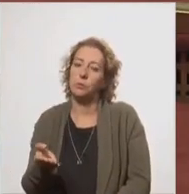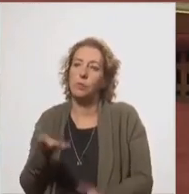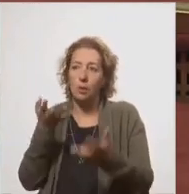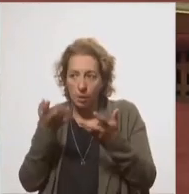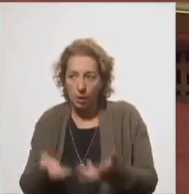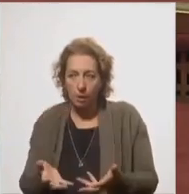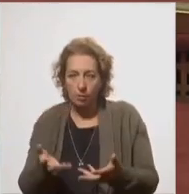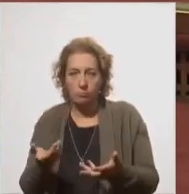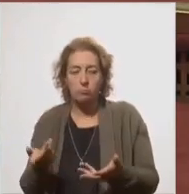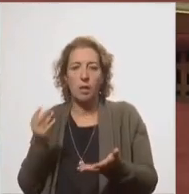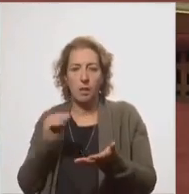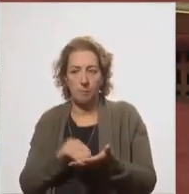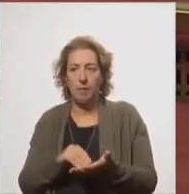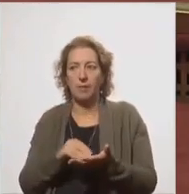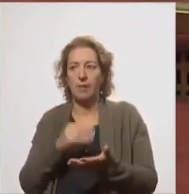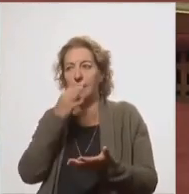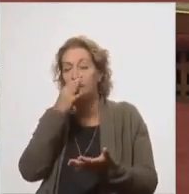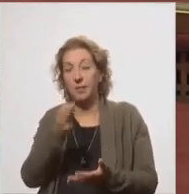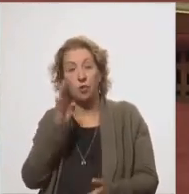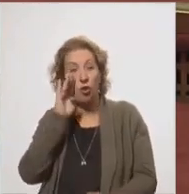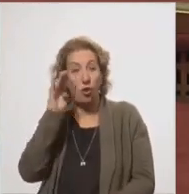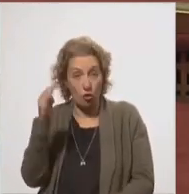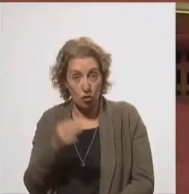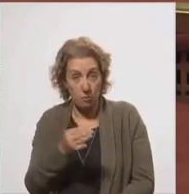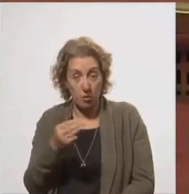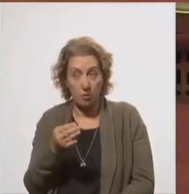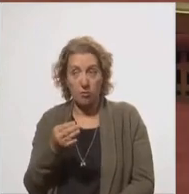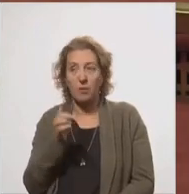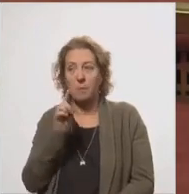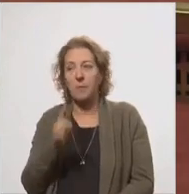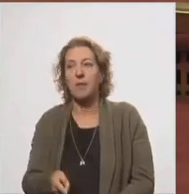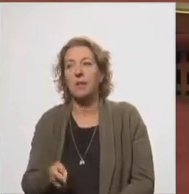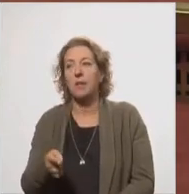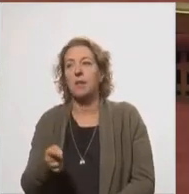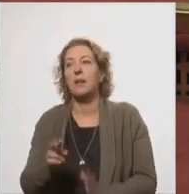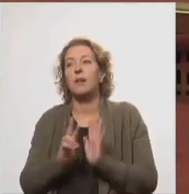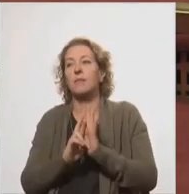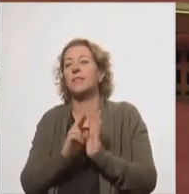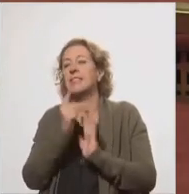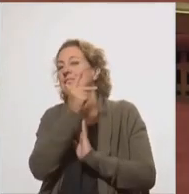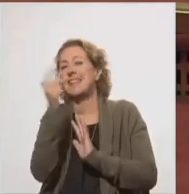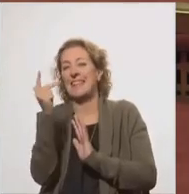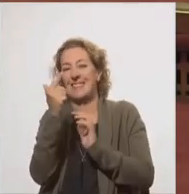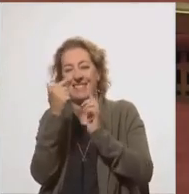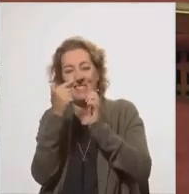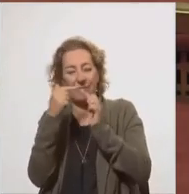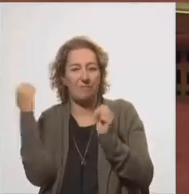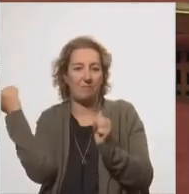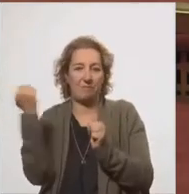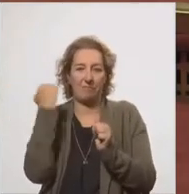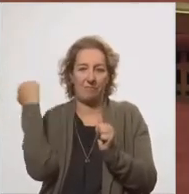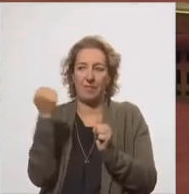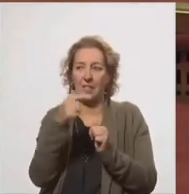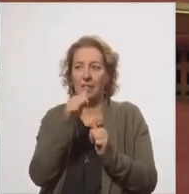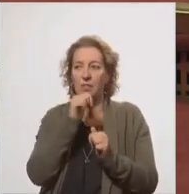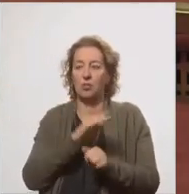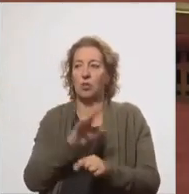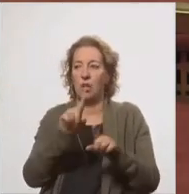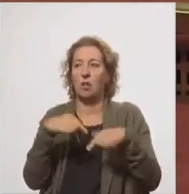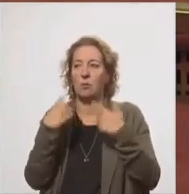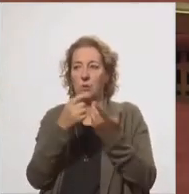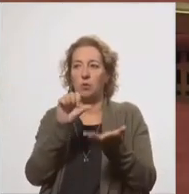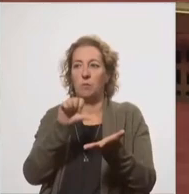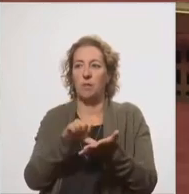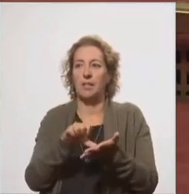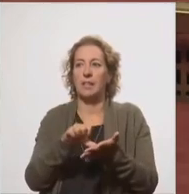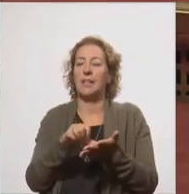además de sumar a estos reconocimientos, hacer una referencia a 3 hitos en la historia de nuestro país: el grito